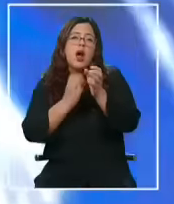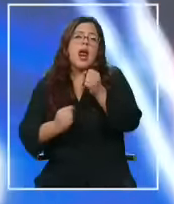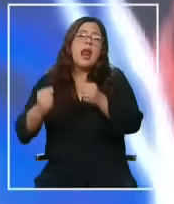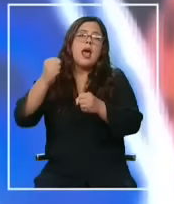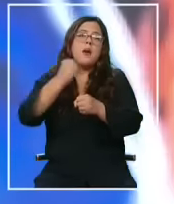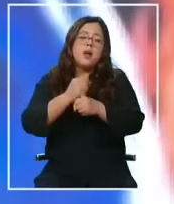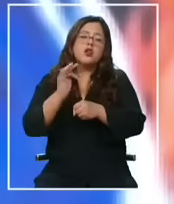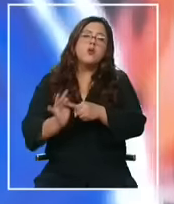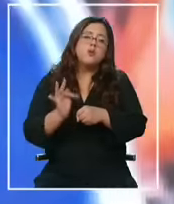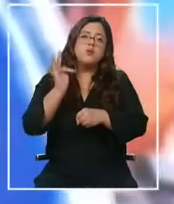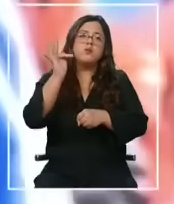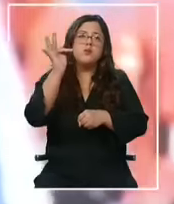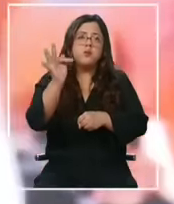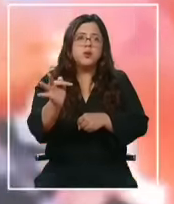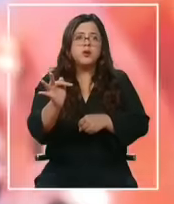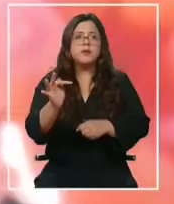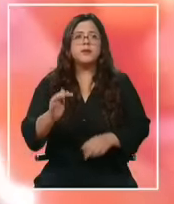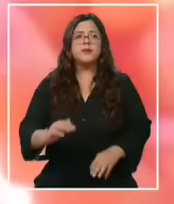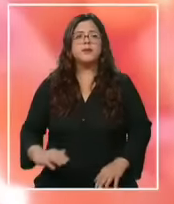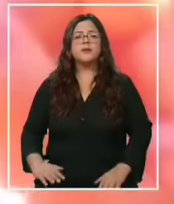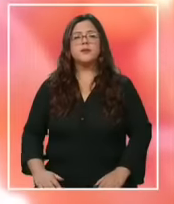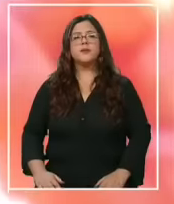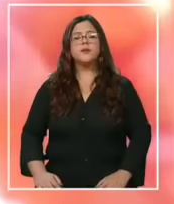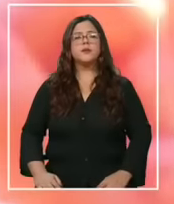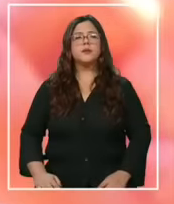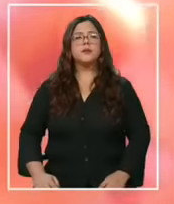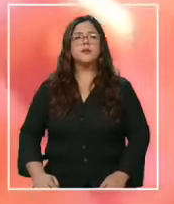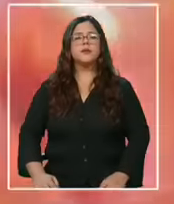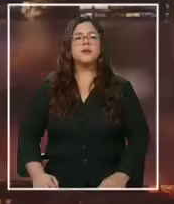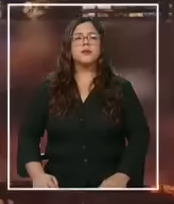a ocupar el sillón presidencial.